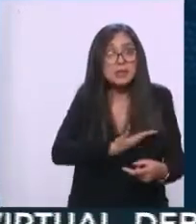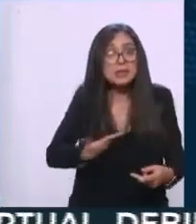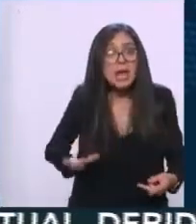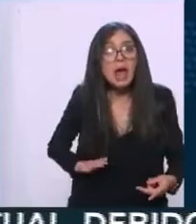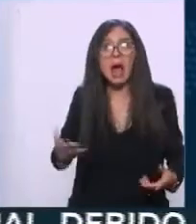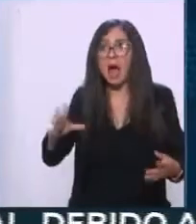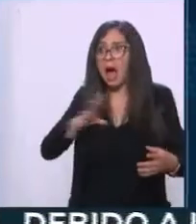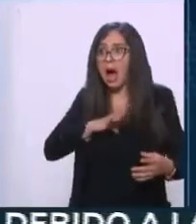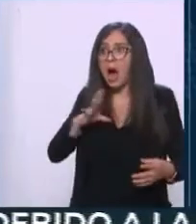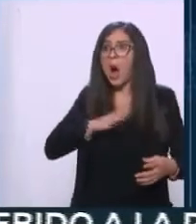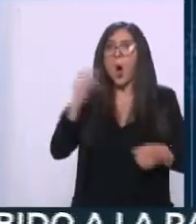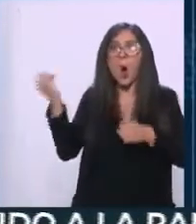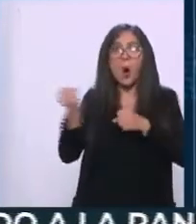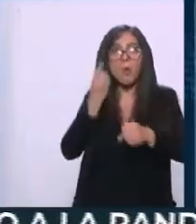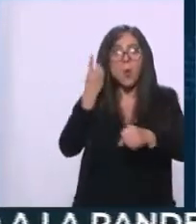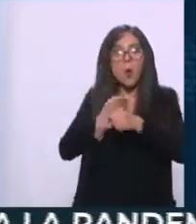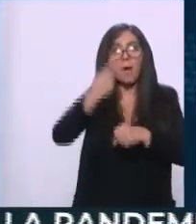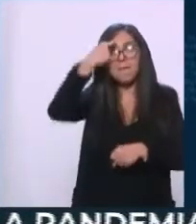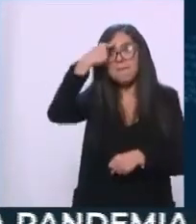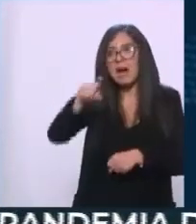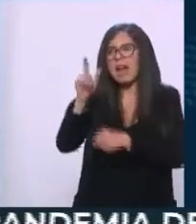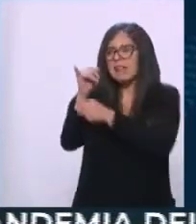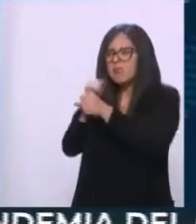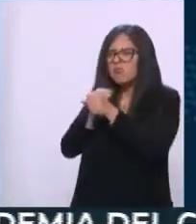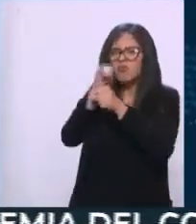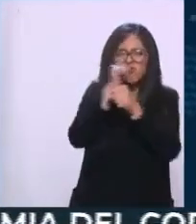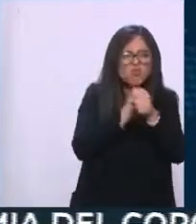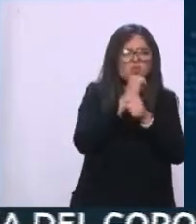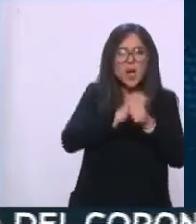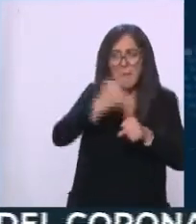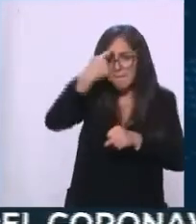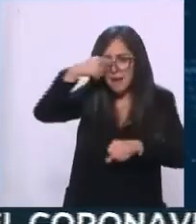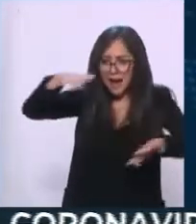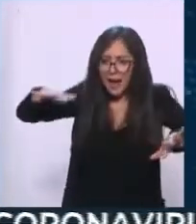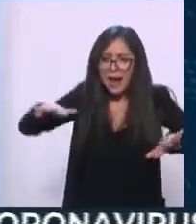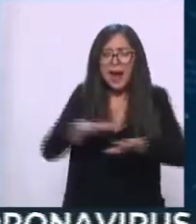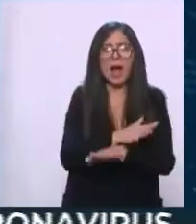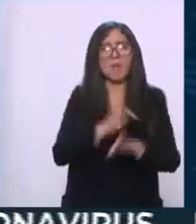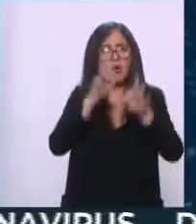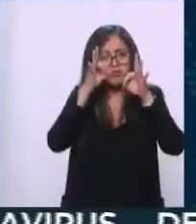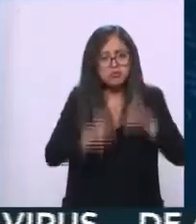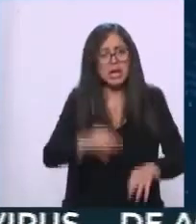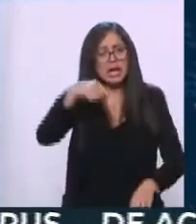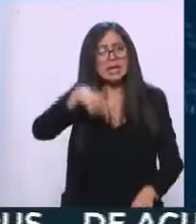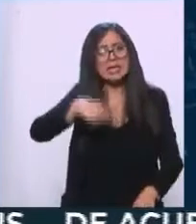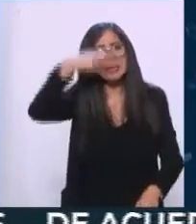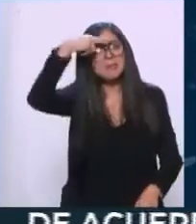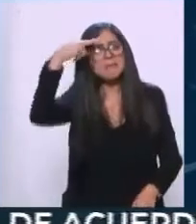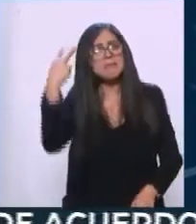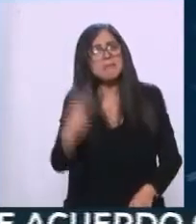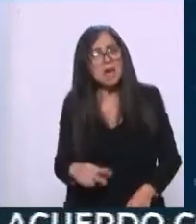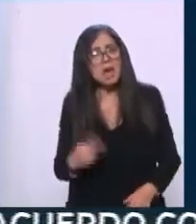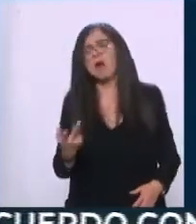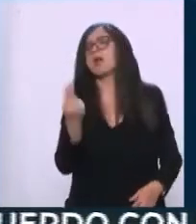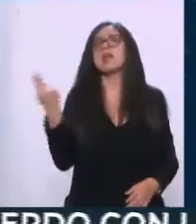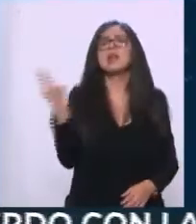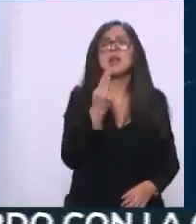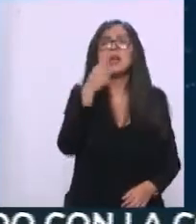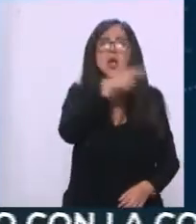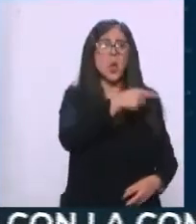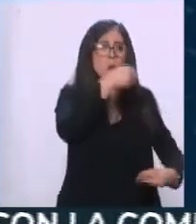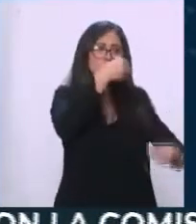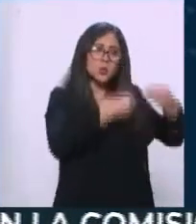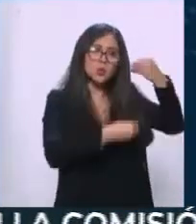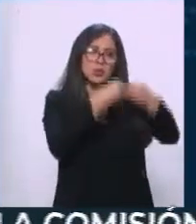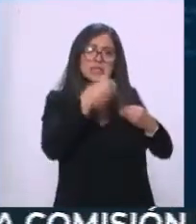enorme, histórica, de realizar una verdadera transición a la democracia, que implica una actuación de la